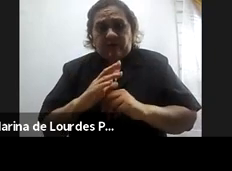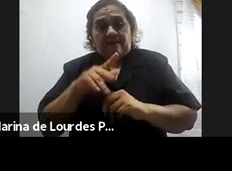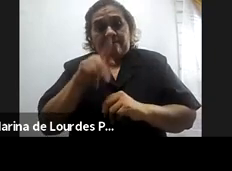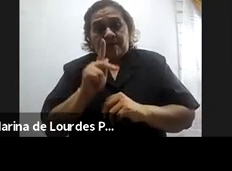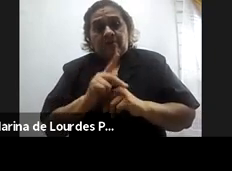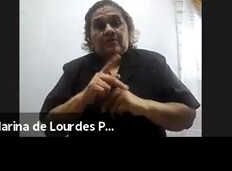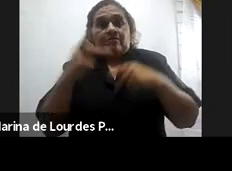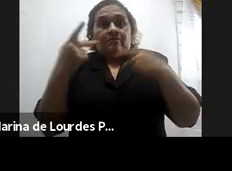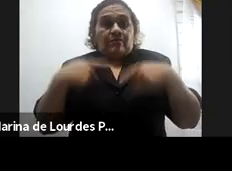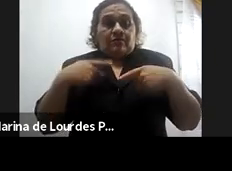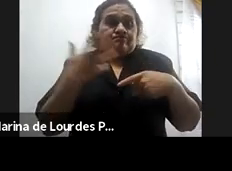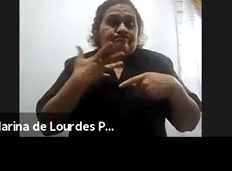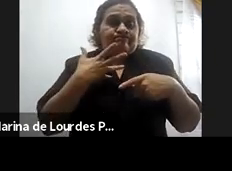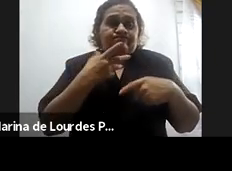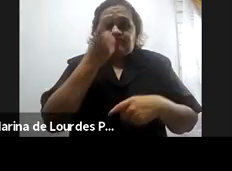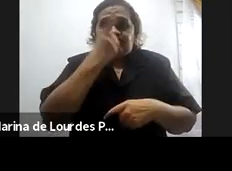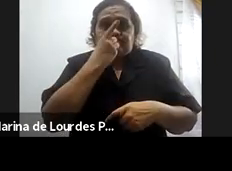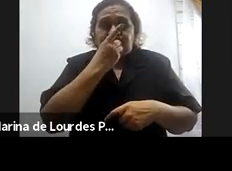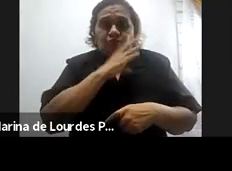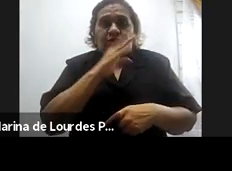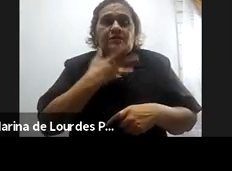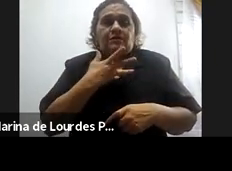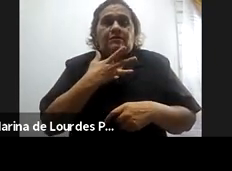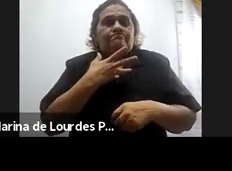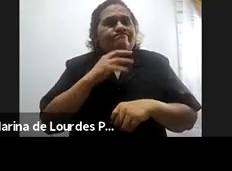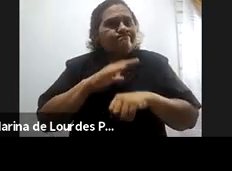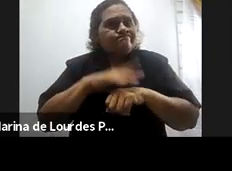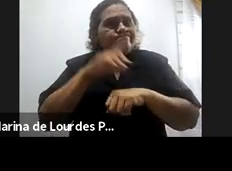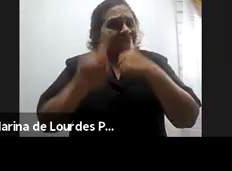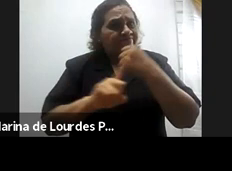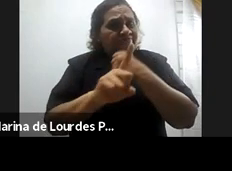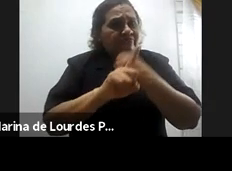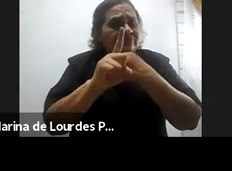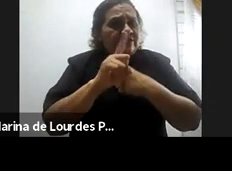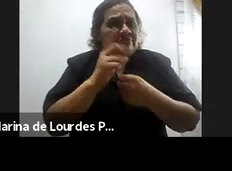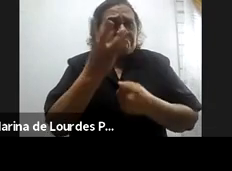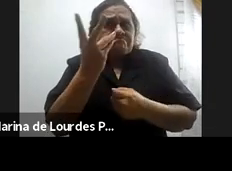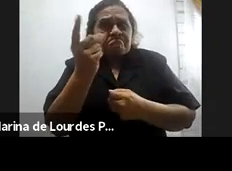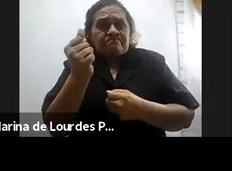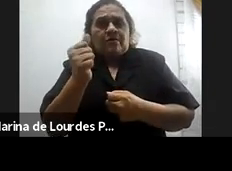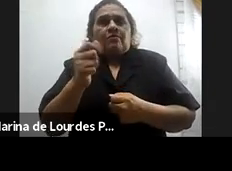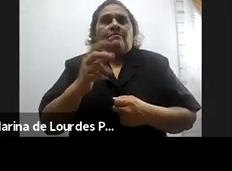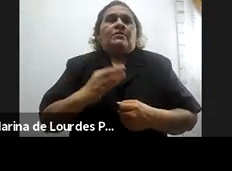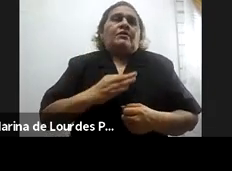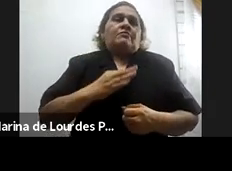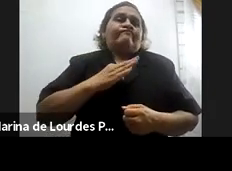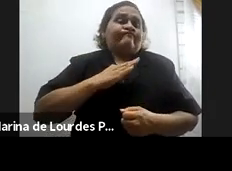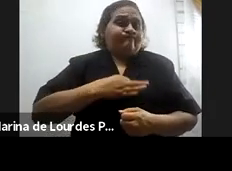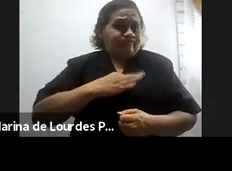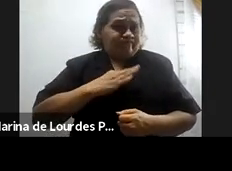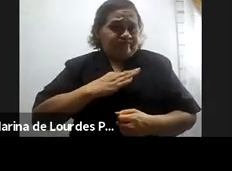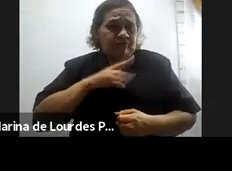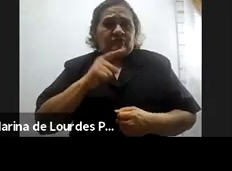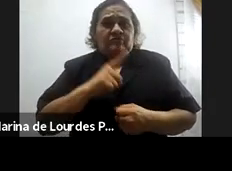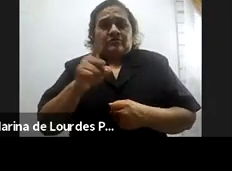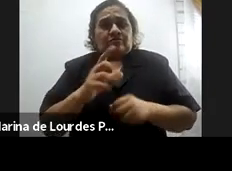las personas que viven con diabetes pueden tener mucho más problemas para combatir infecciones y si esa infección está en el pie, a lo mejor la